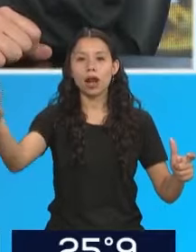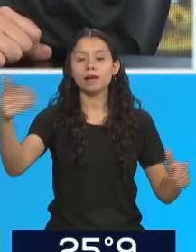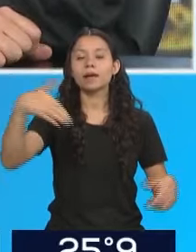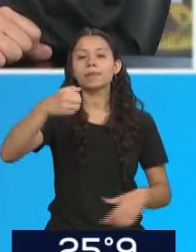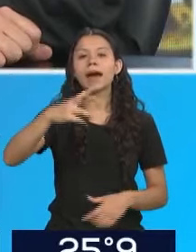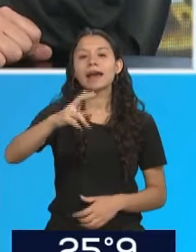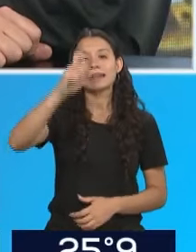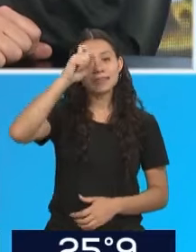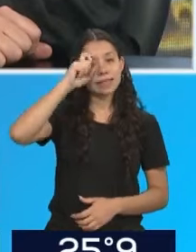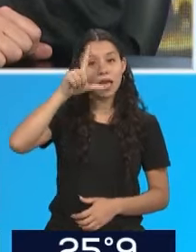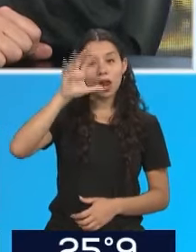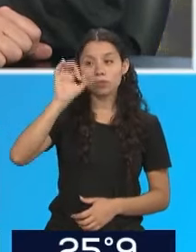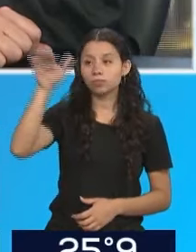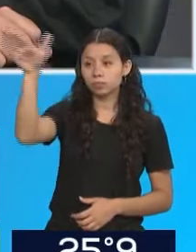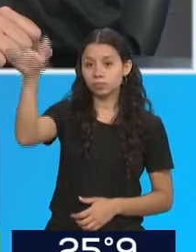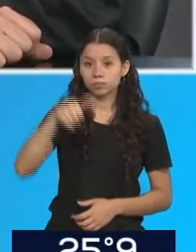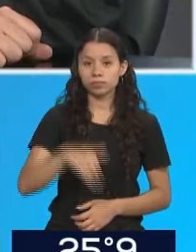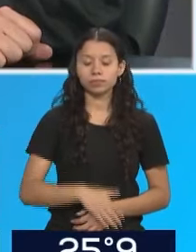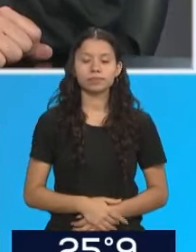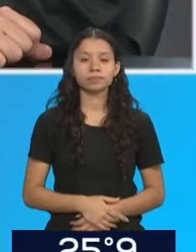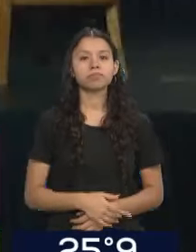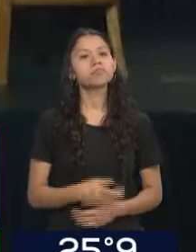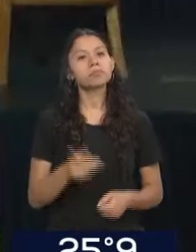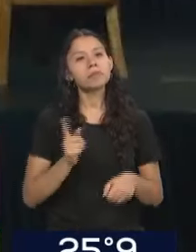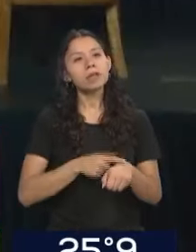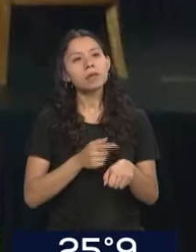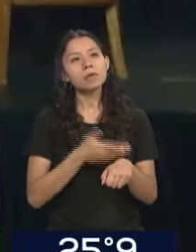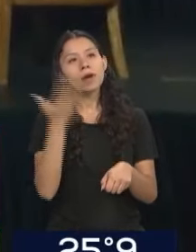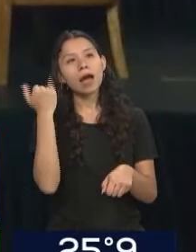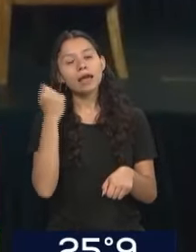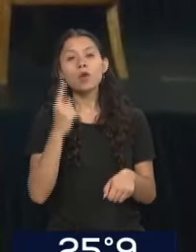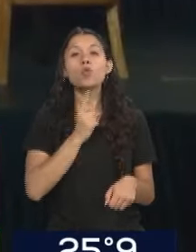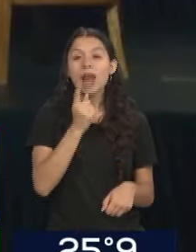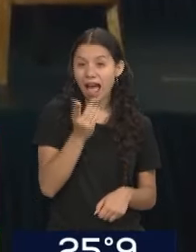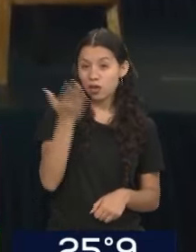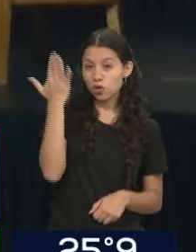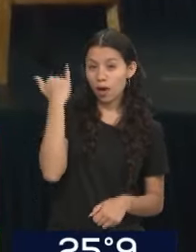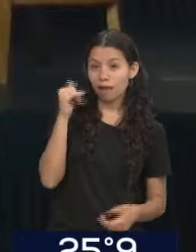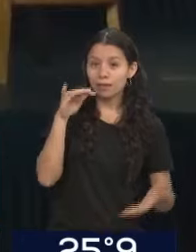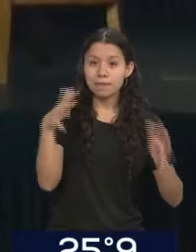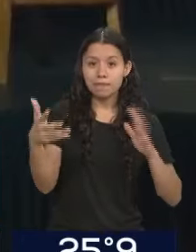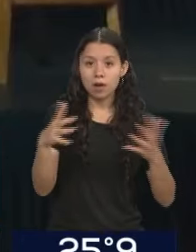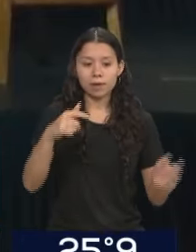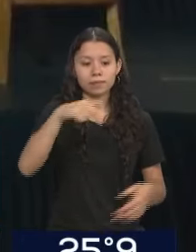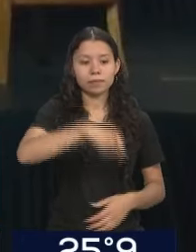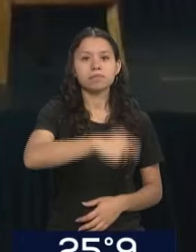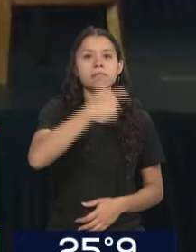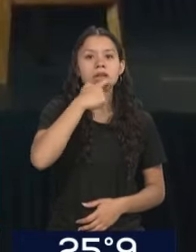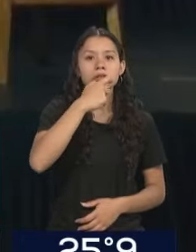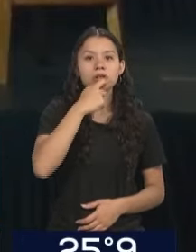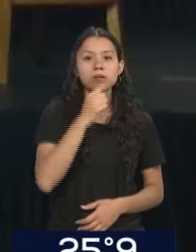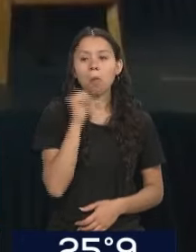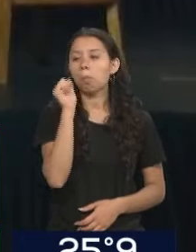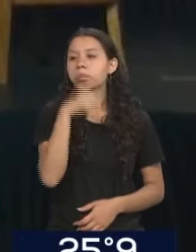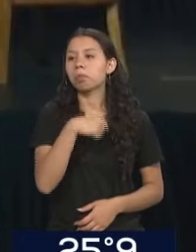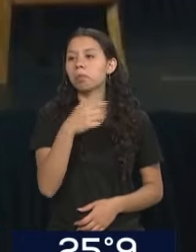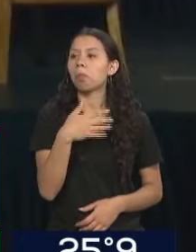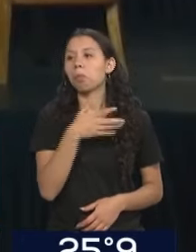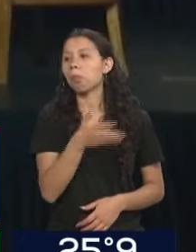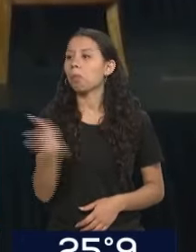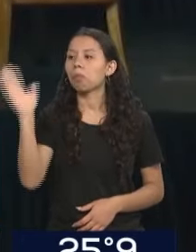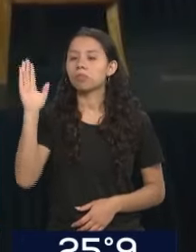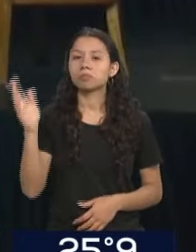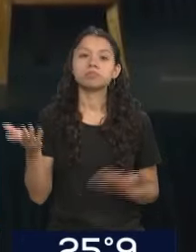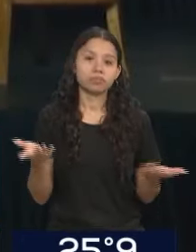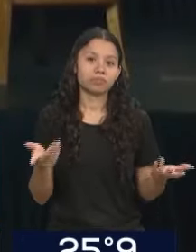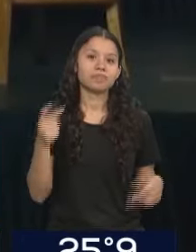poco tiempo, un año o quizás un poquito menos, Mendoza ni siquiera figuraba en el radar. Tantas veces lo hemos